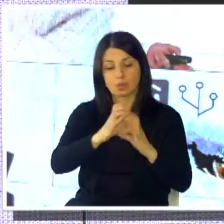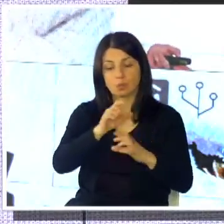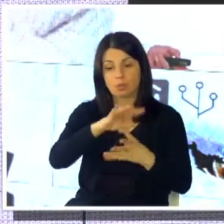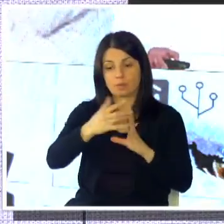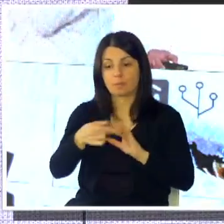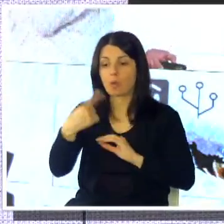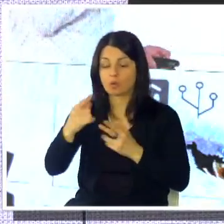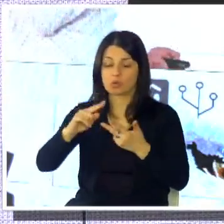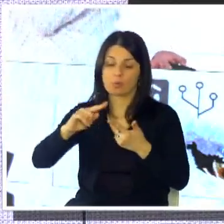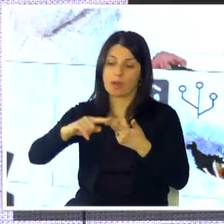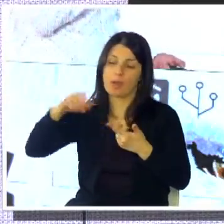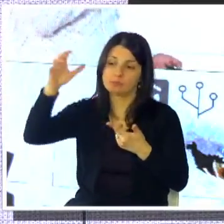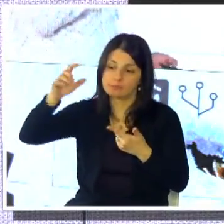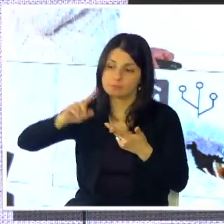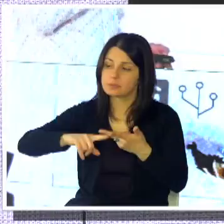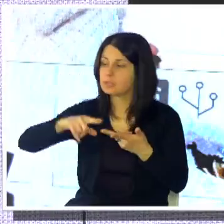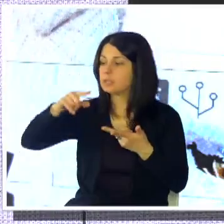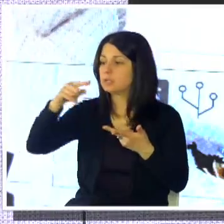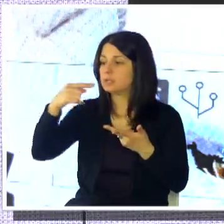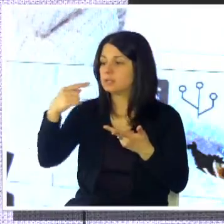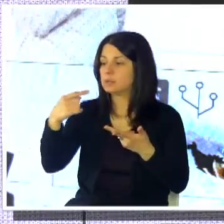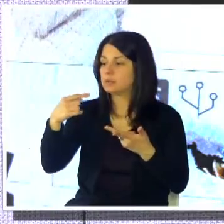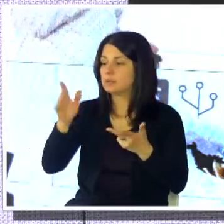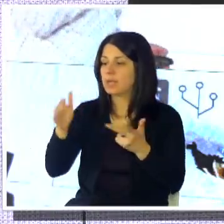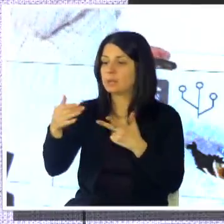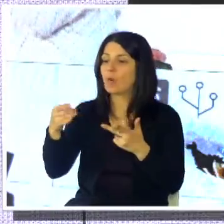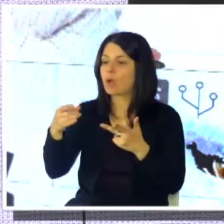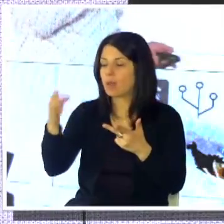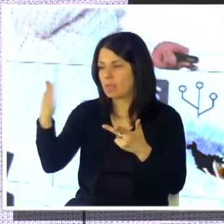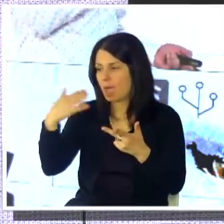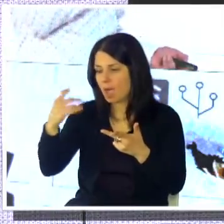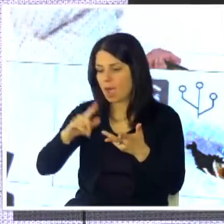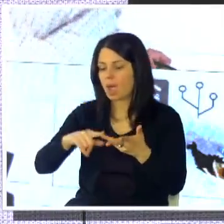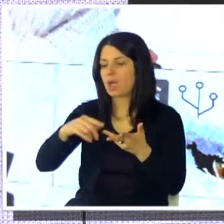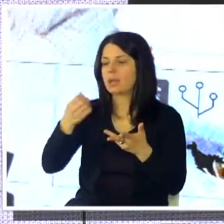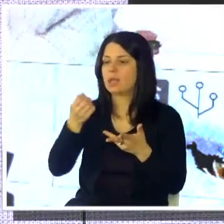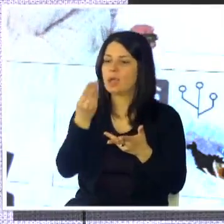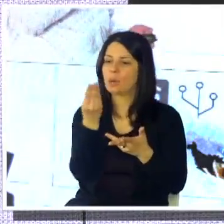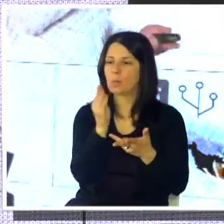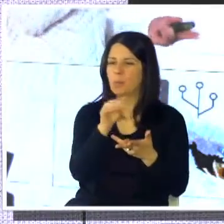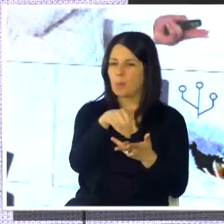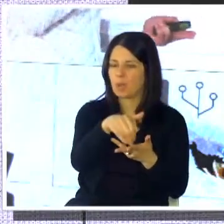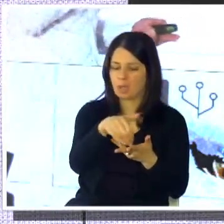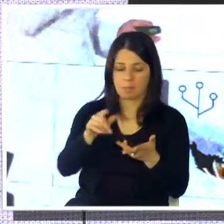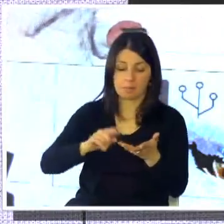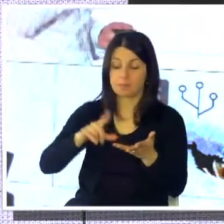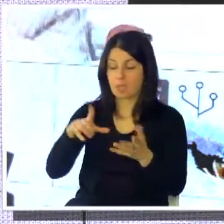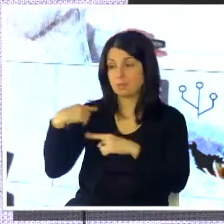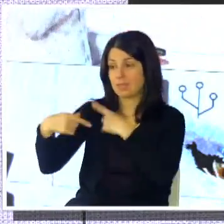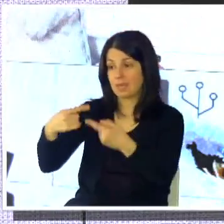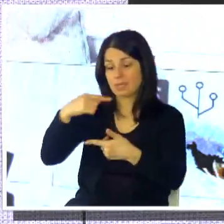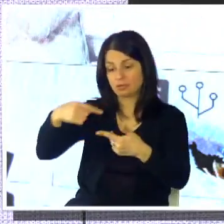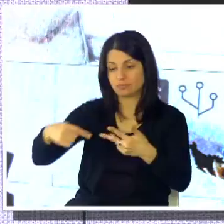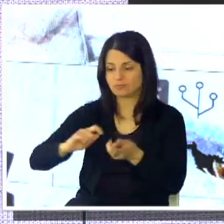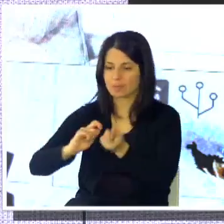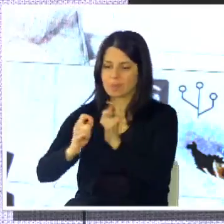los pluviógrafos, Davis, para los equipos de calidad de aire, AQM, que hay varias generaciones también y han ido